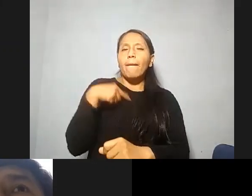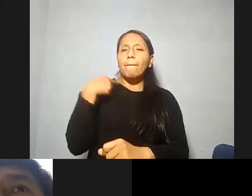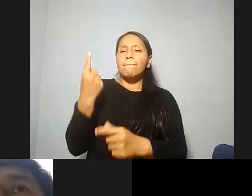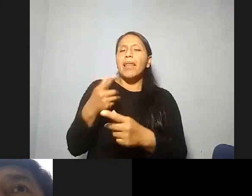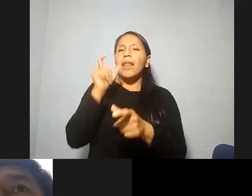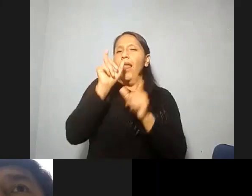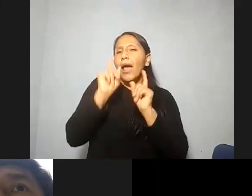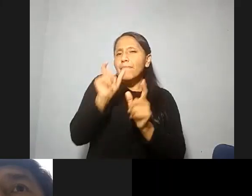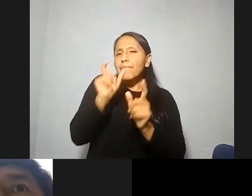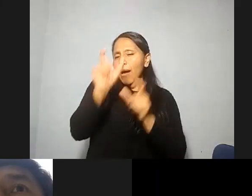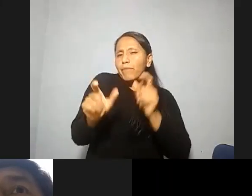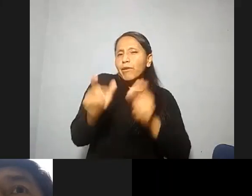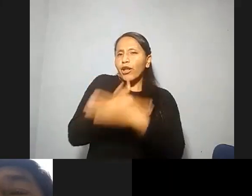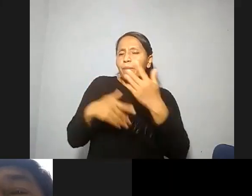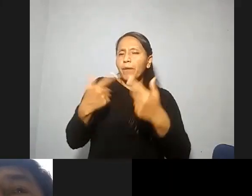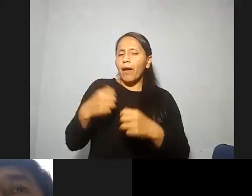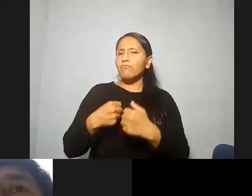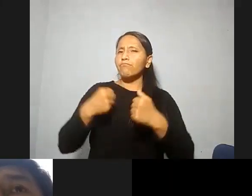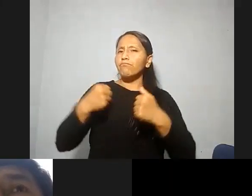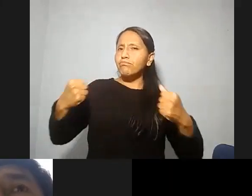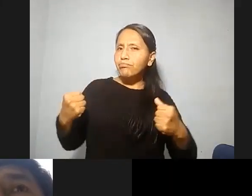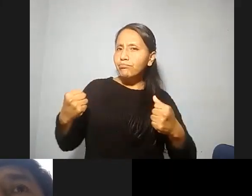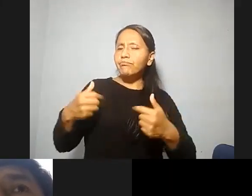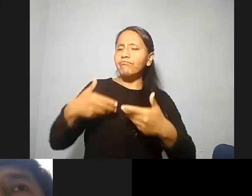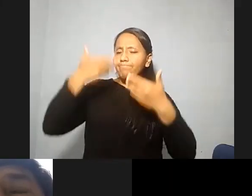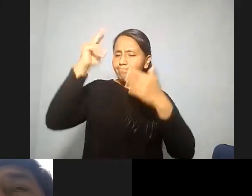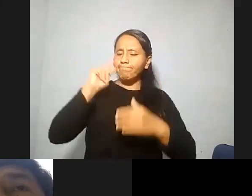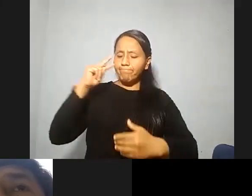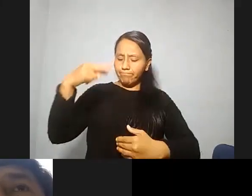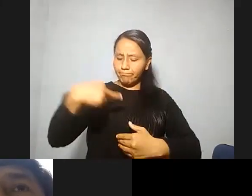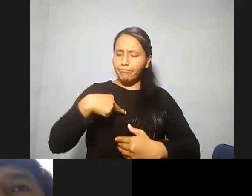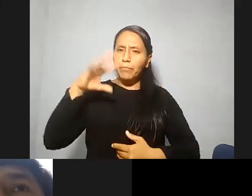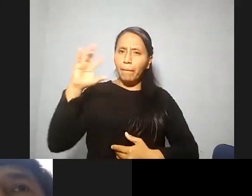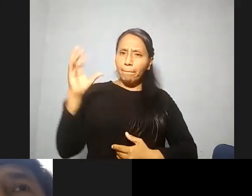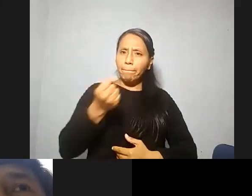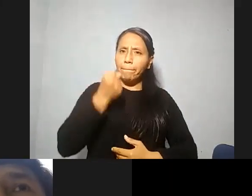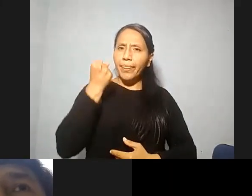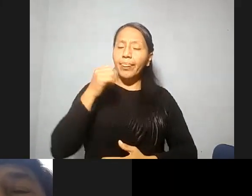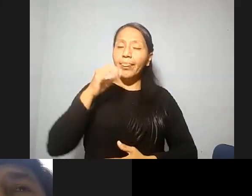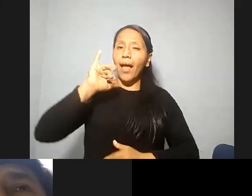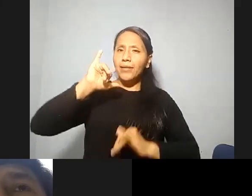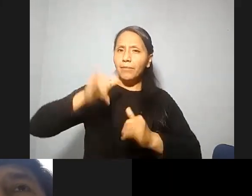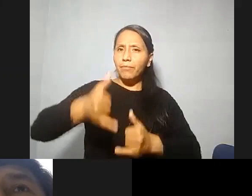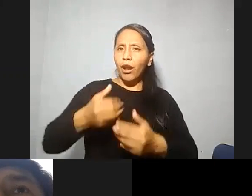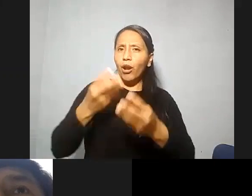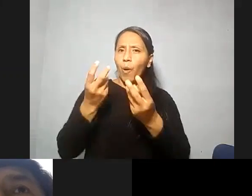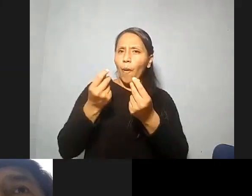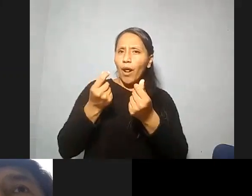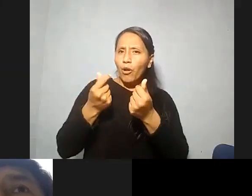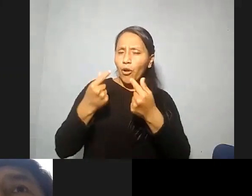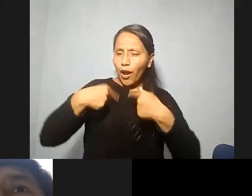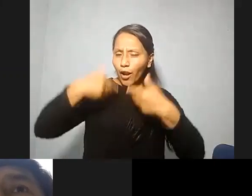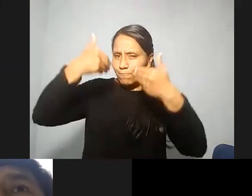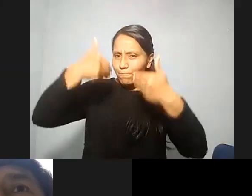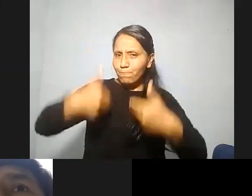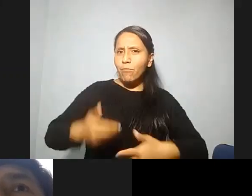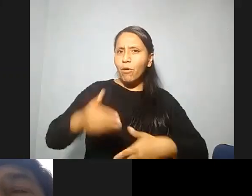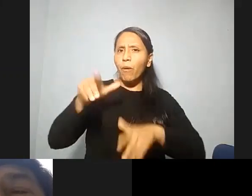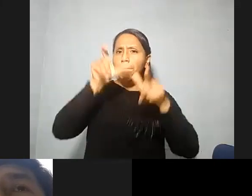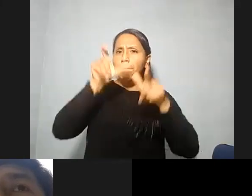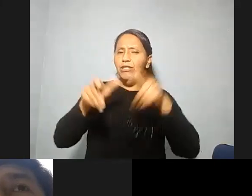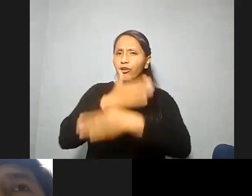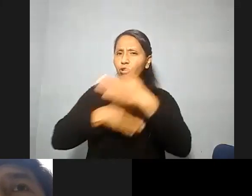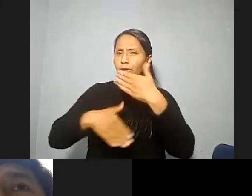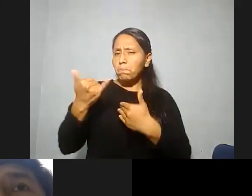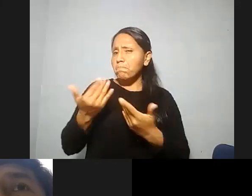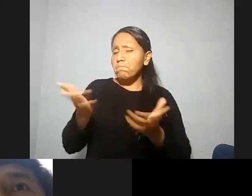con discapacidad, ¿sí? Reconocernos, aceptarnos, ¿sí?, y valorarnos, obviamente, como persona con discapacidad, como parte